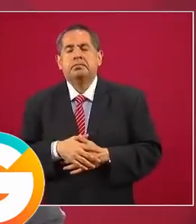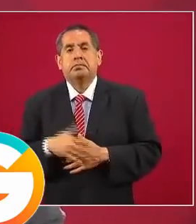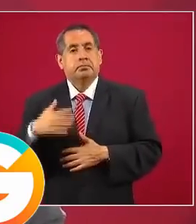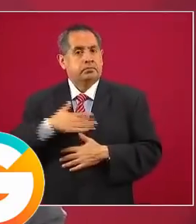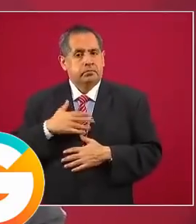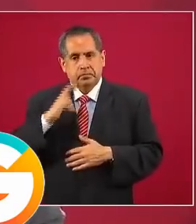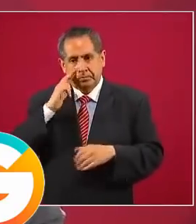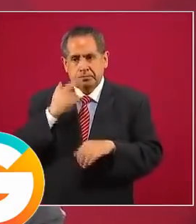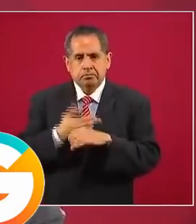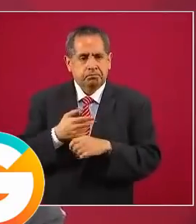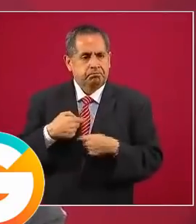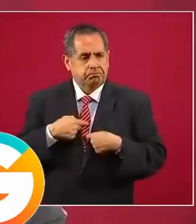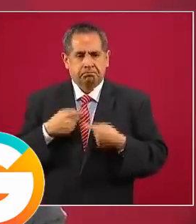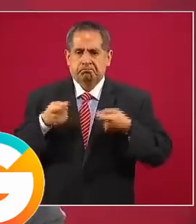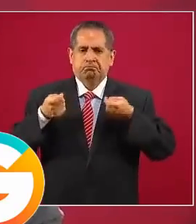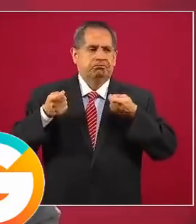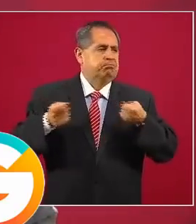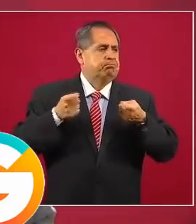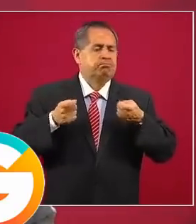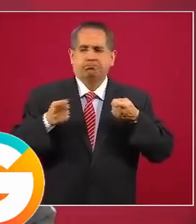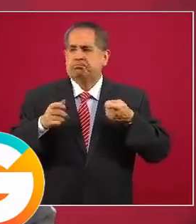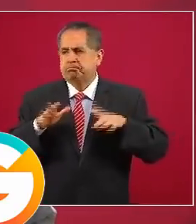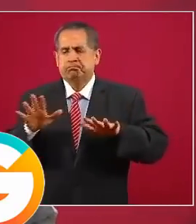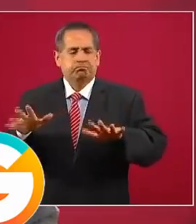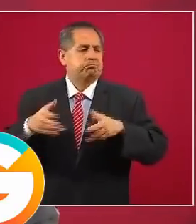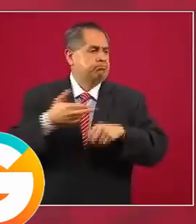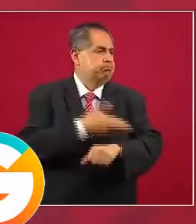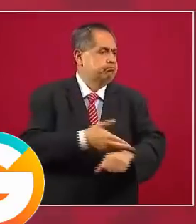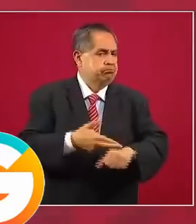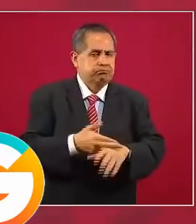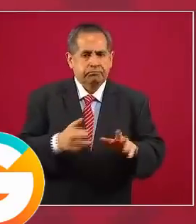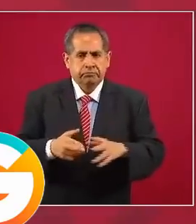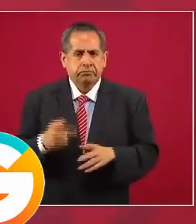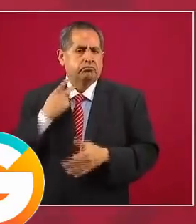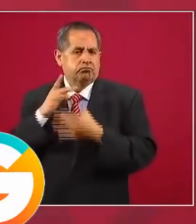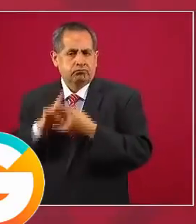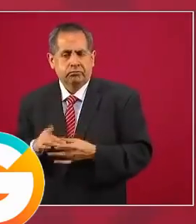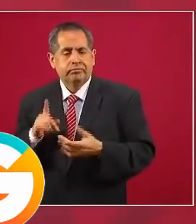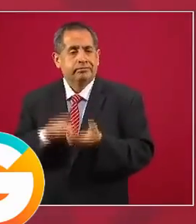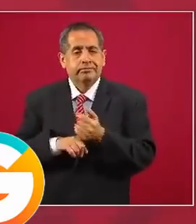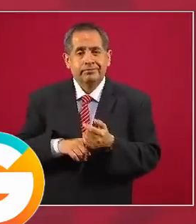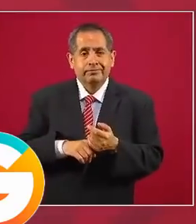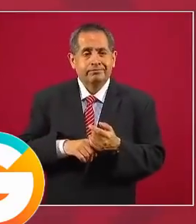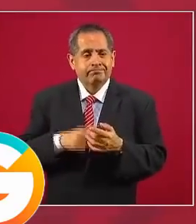mucha fuerza, mucha autoridad, no solo política, sino moral.